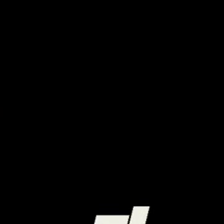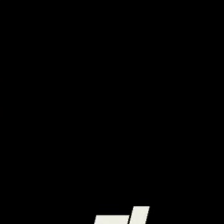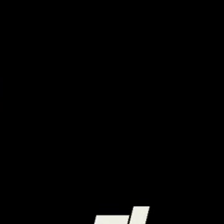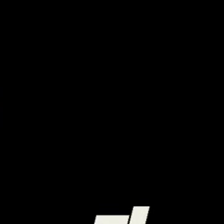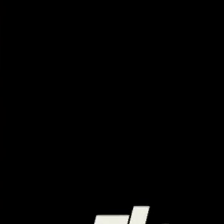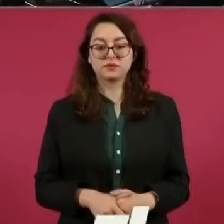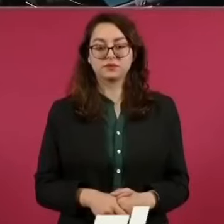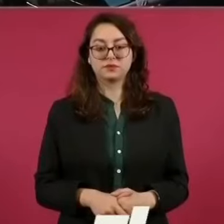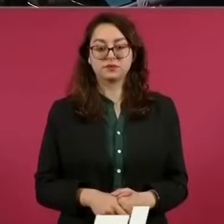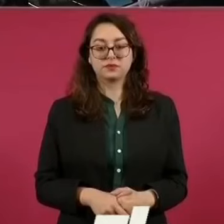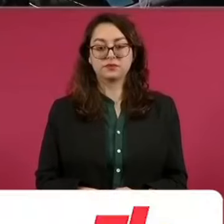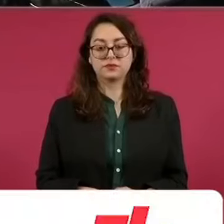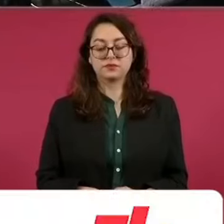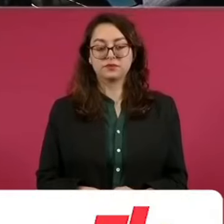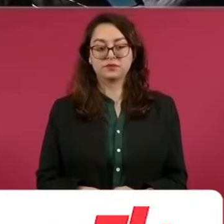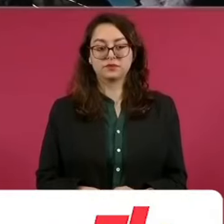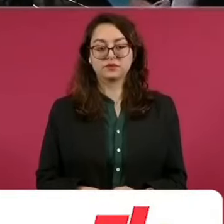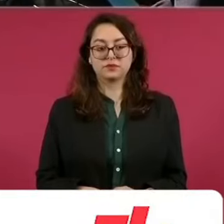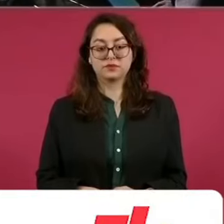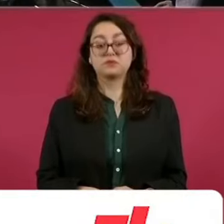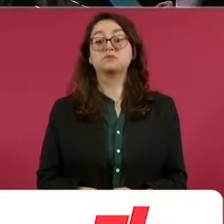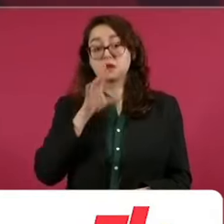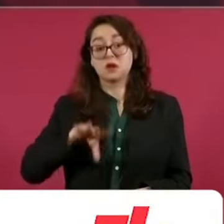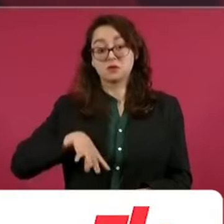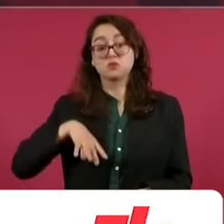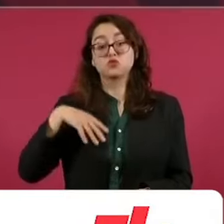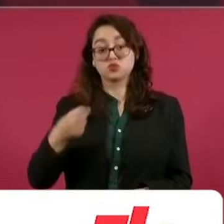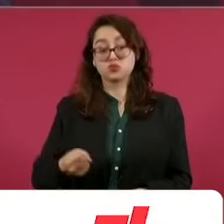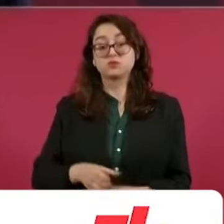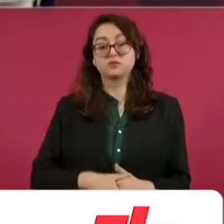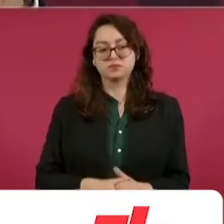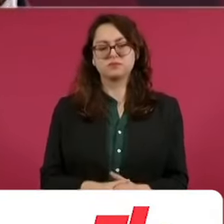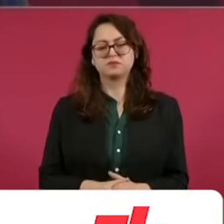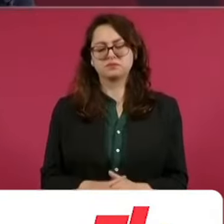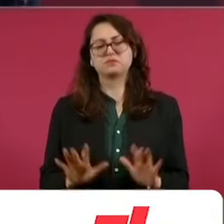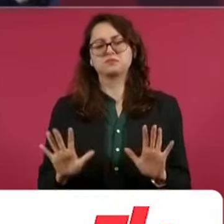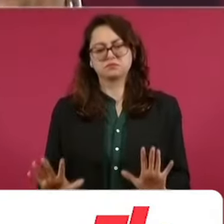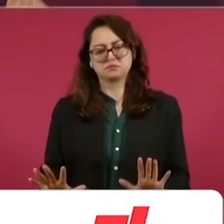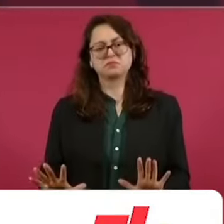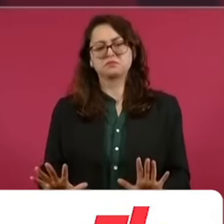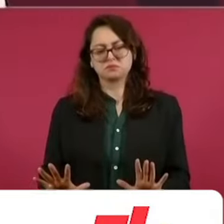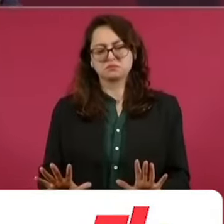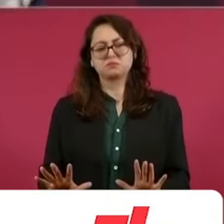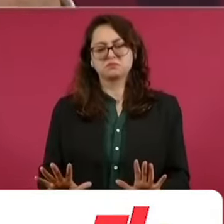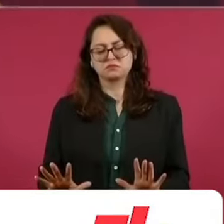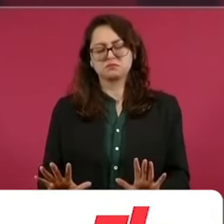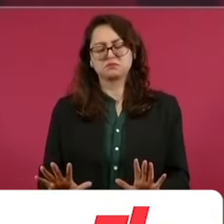después del hecho. Hubo un abuso de autoridad. Todavía no quiero adelantar, pero sí,